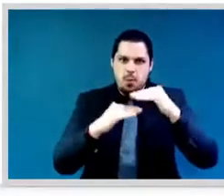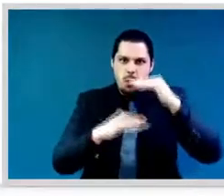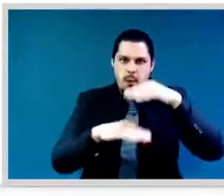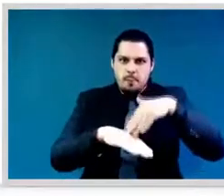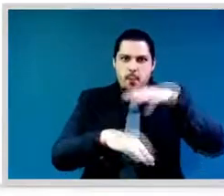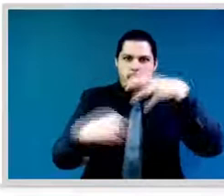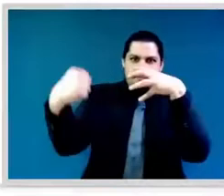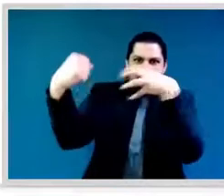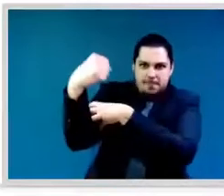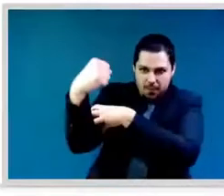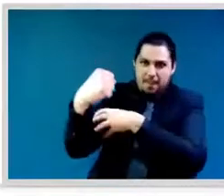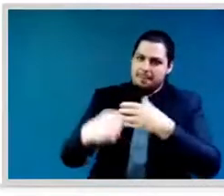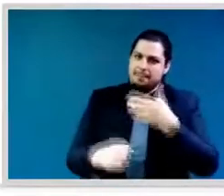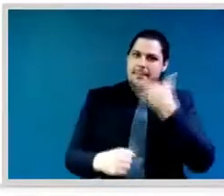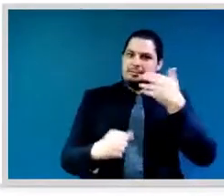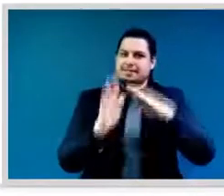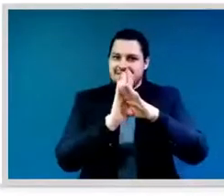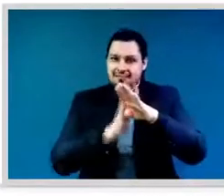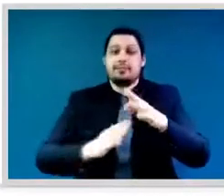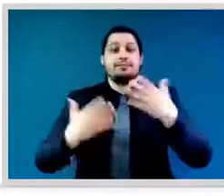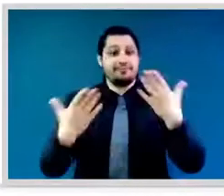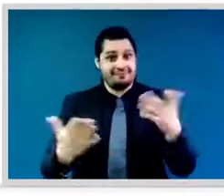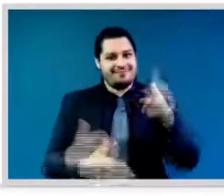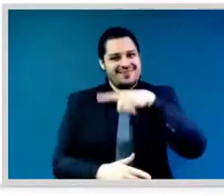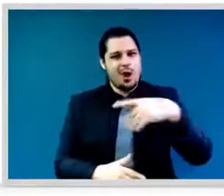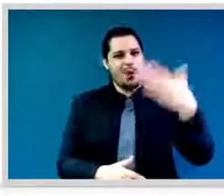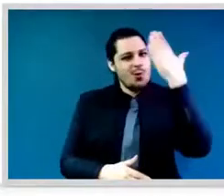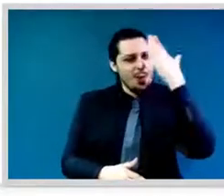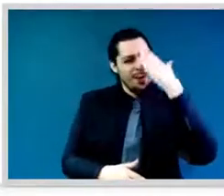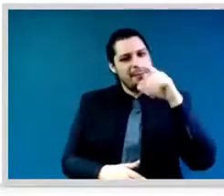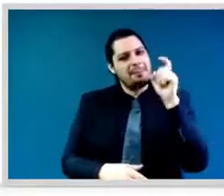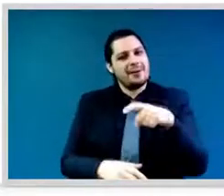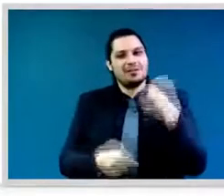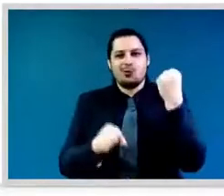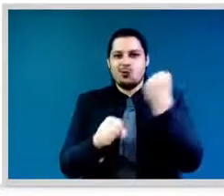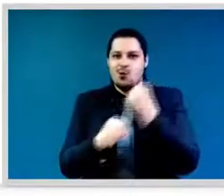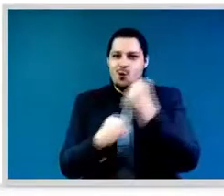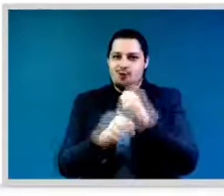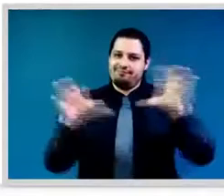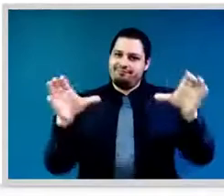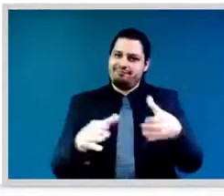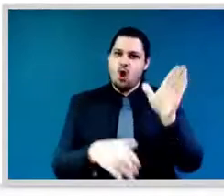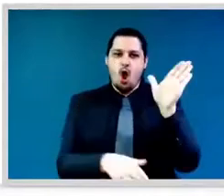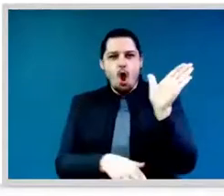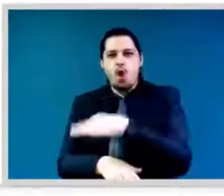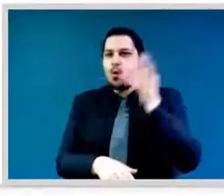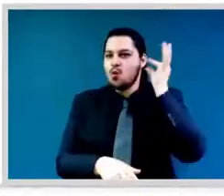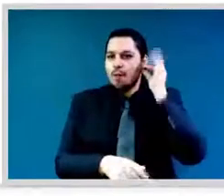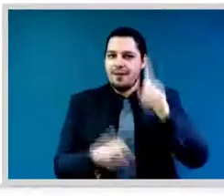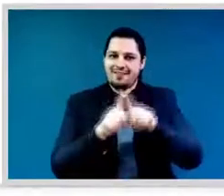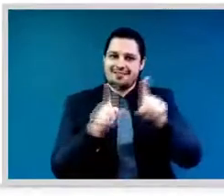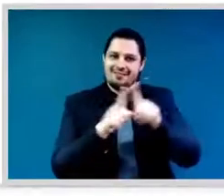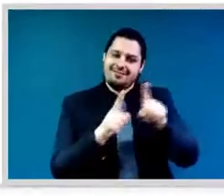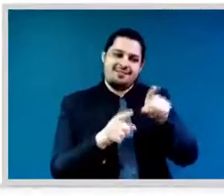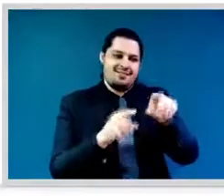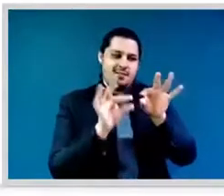de las mujeres. Así que quiero saludar a ONU Mujeres Guatemala y